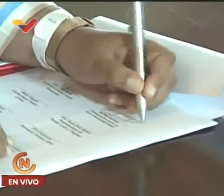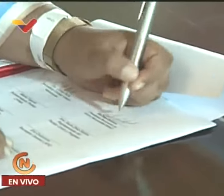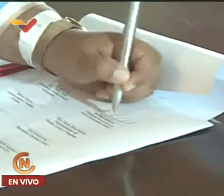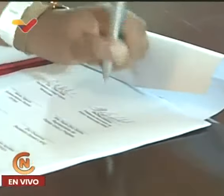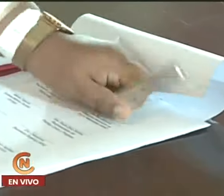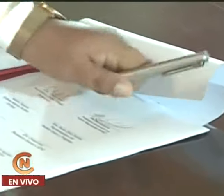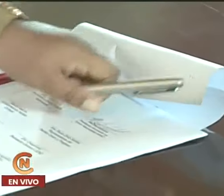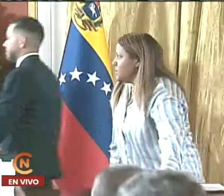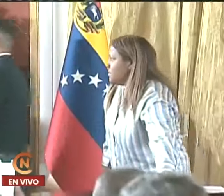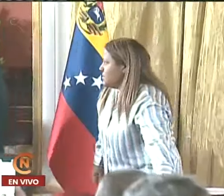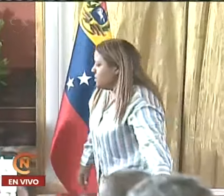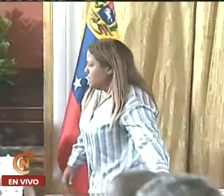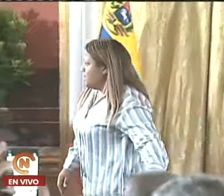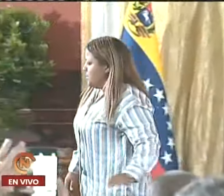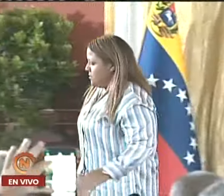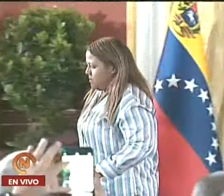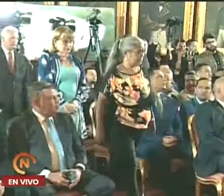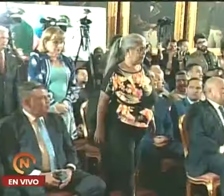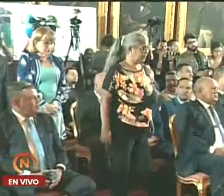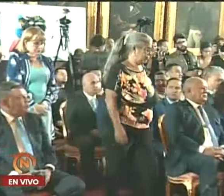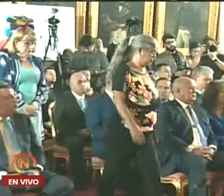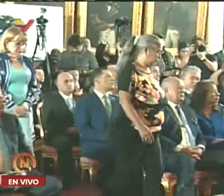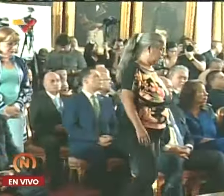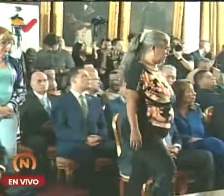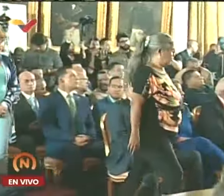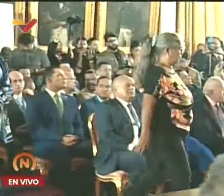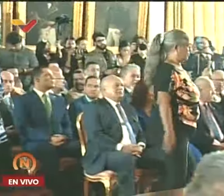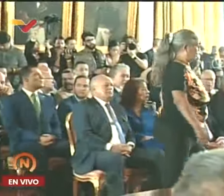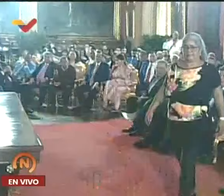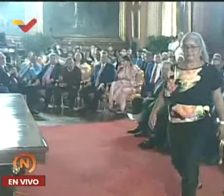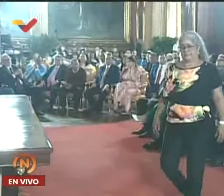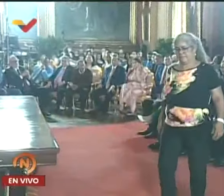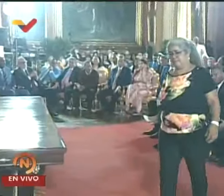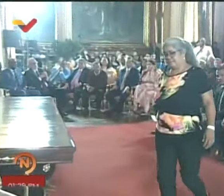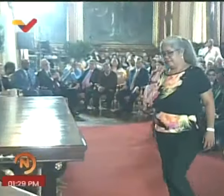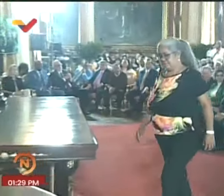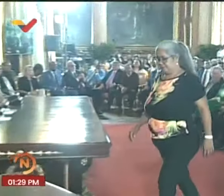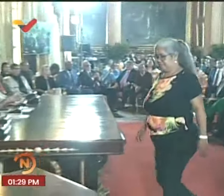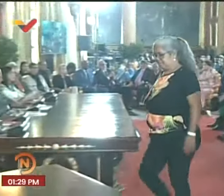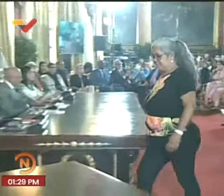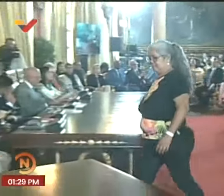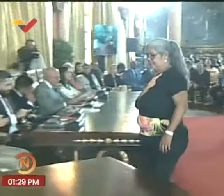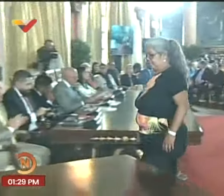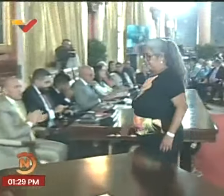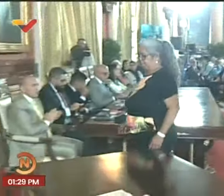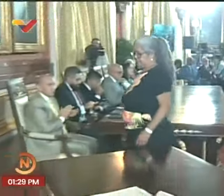Partido Opinión Nacional Opina, Marla Fajardo, subsecretaria nacional.